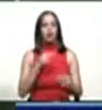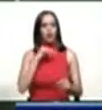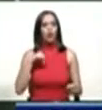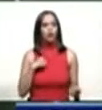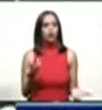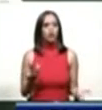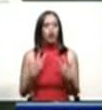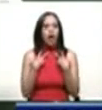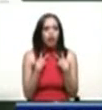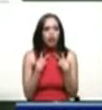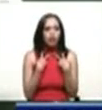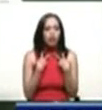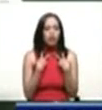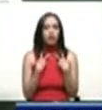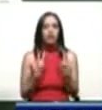llevamos a